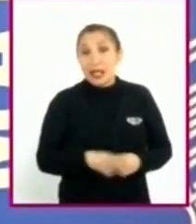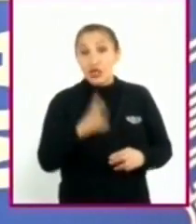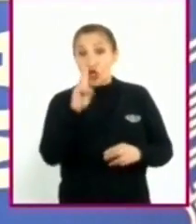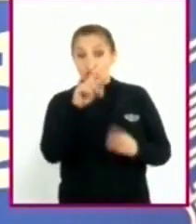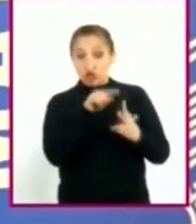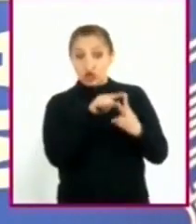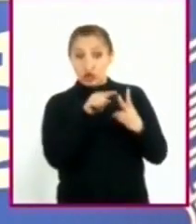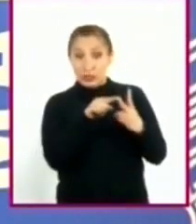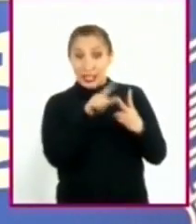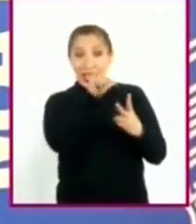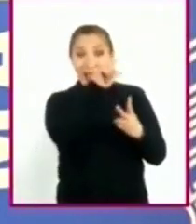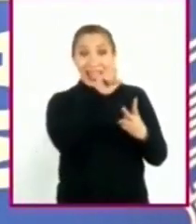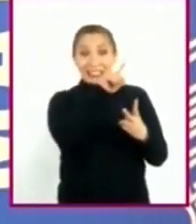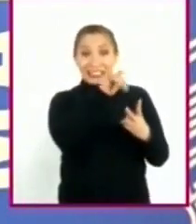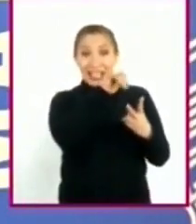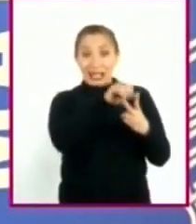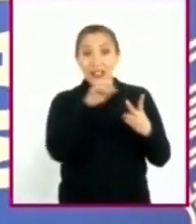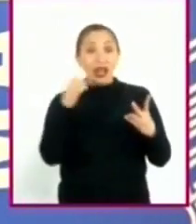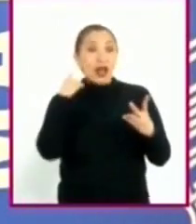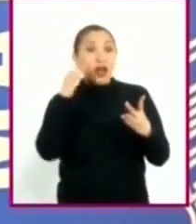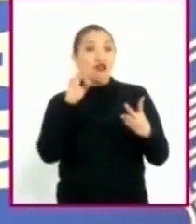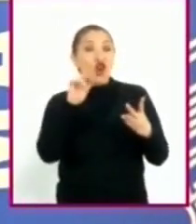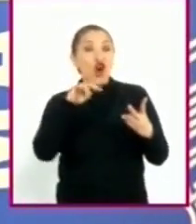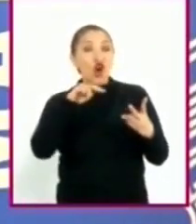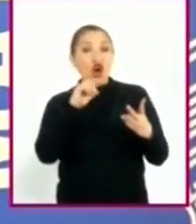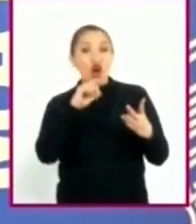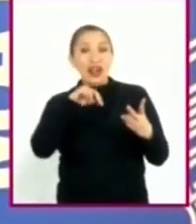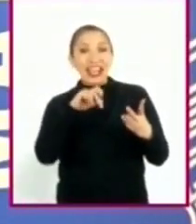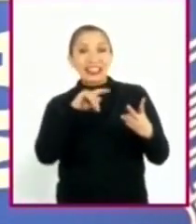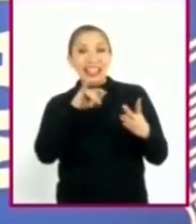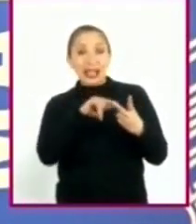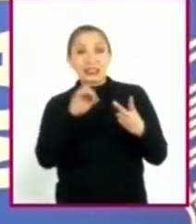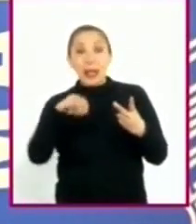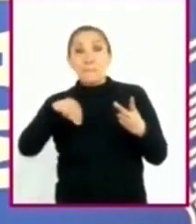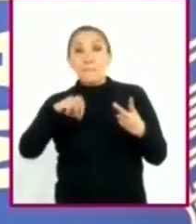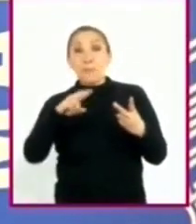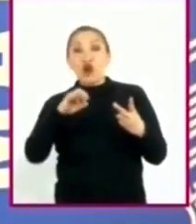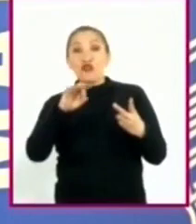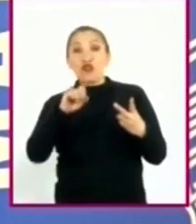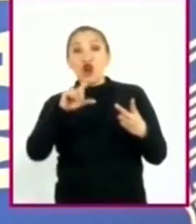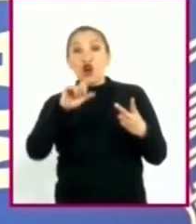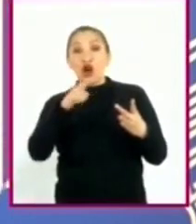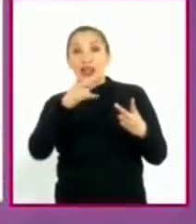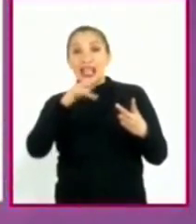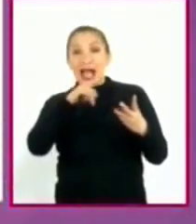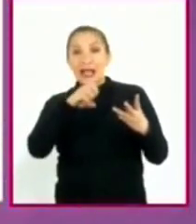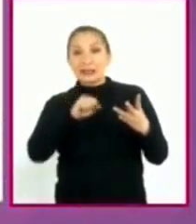2, léxicas, fonéticas y la última, morfológica.